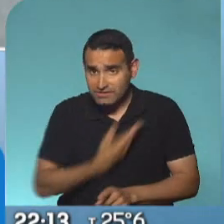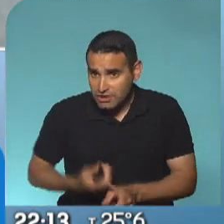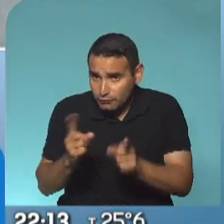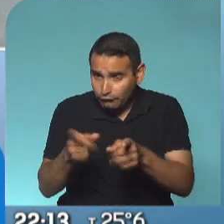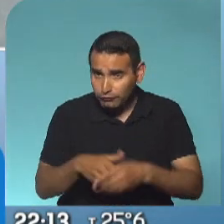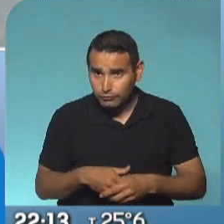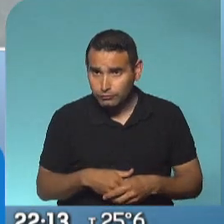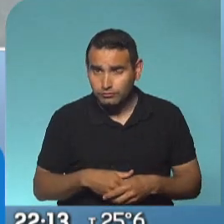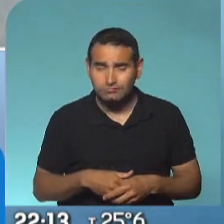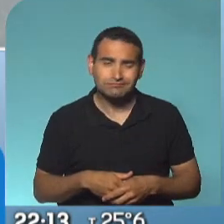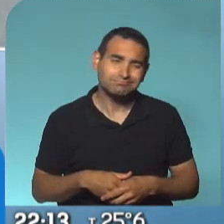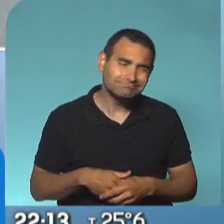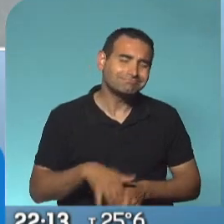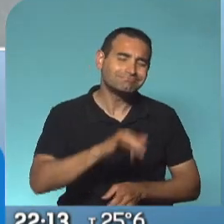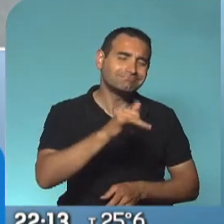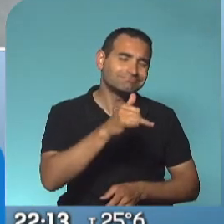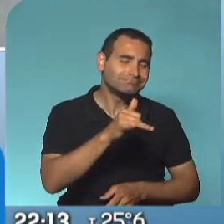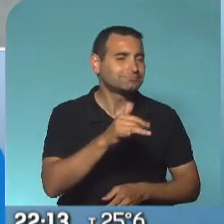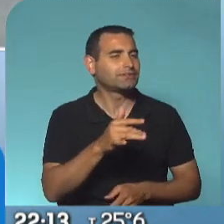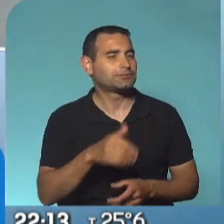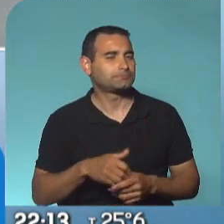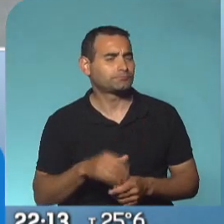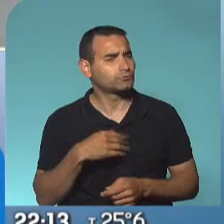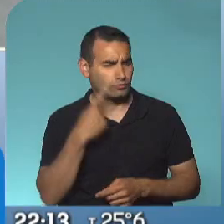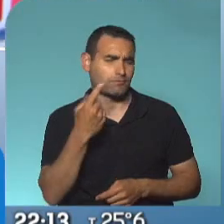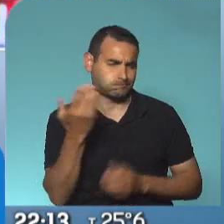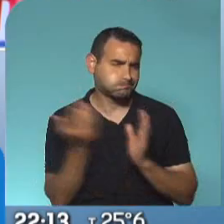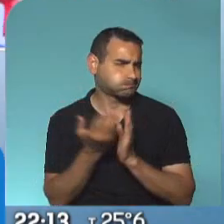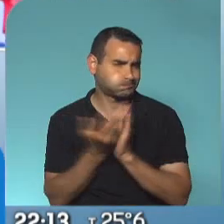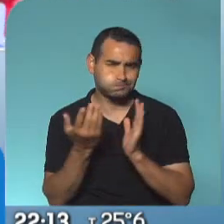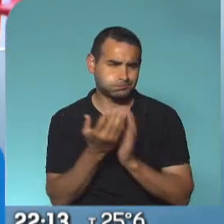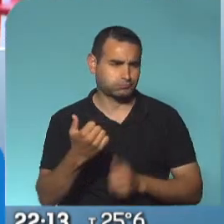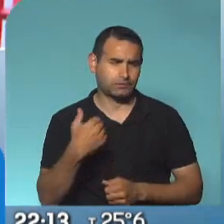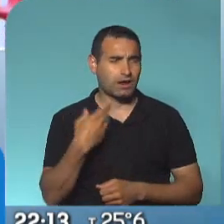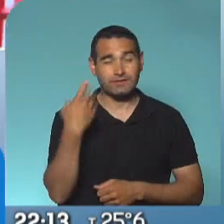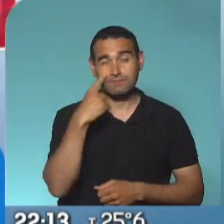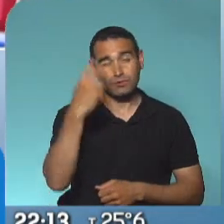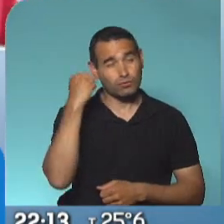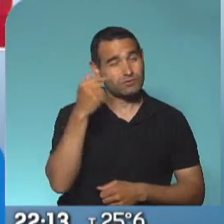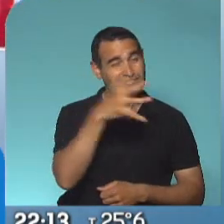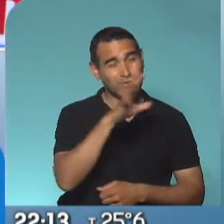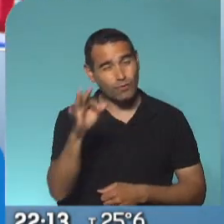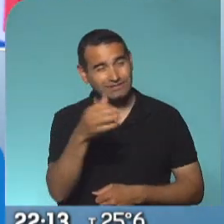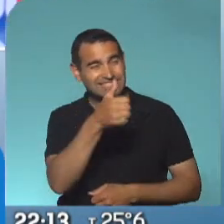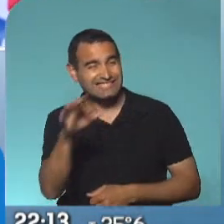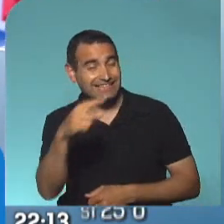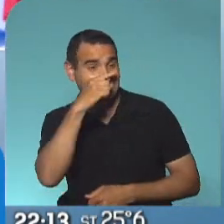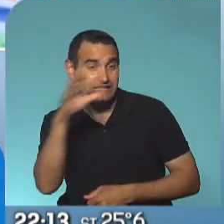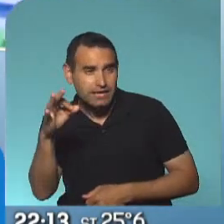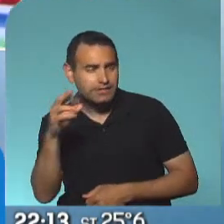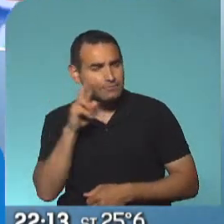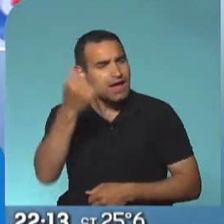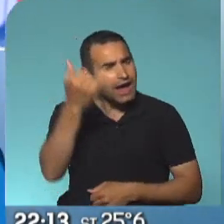presidente. Sí, bueno, esto es lo que pasa yo he estudiado mucho los golpes de Estado de los 50, 60 y 70 y siempre aparecen